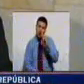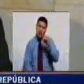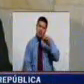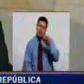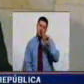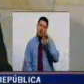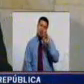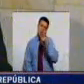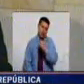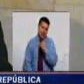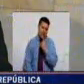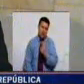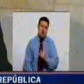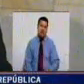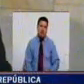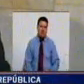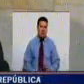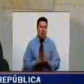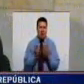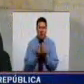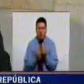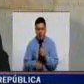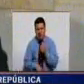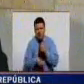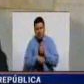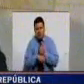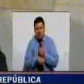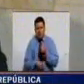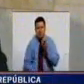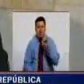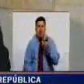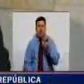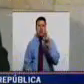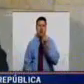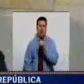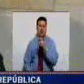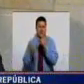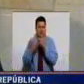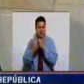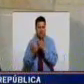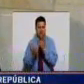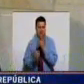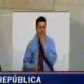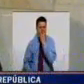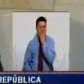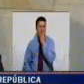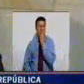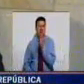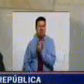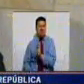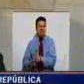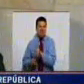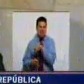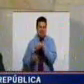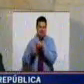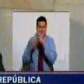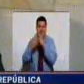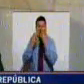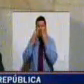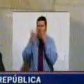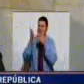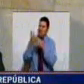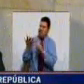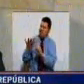Ecopetrol, dice que se reunió con el director de CBI, estos que parecen ser estos grandes delincuentes, o que por lo menos tienen